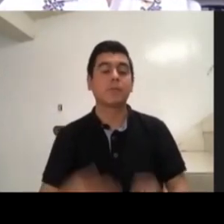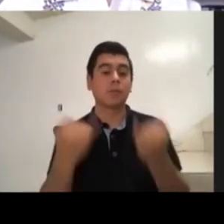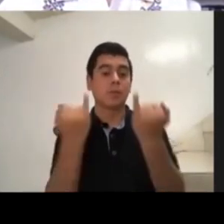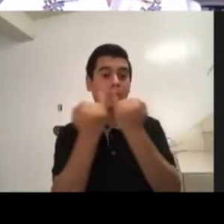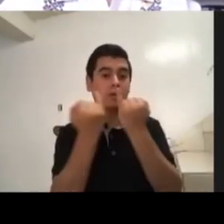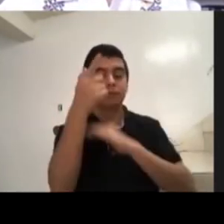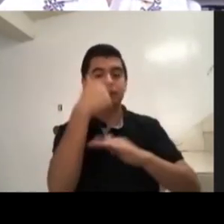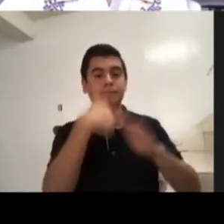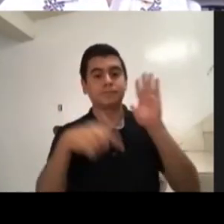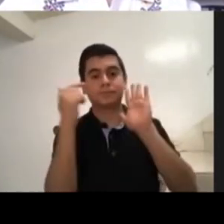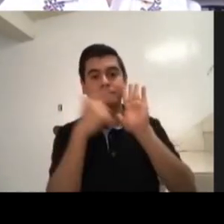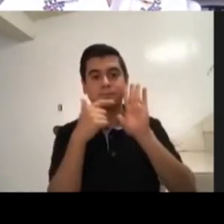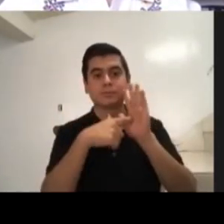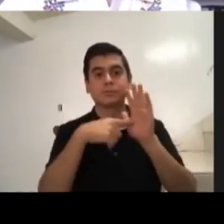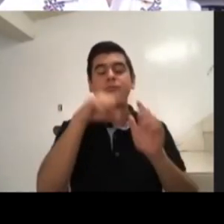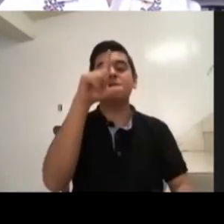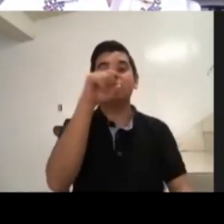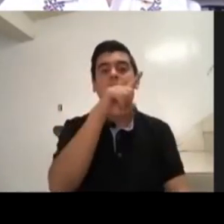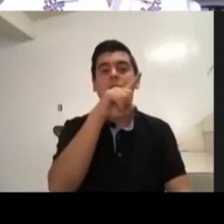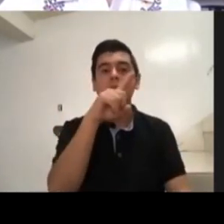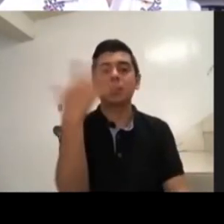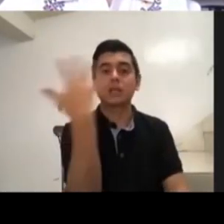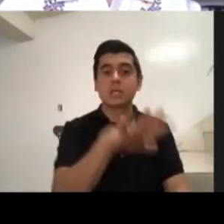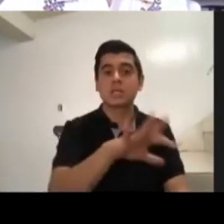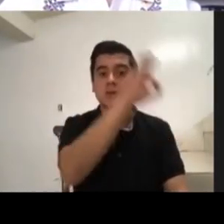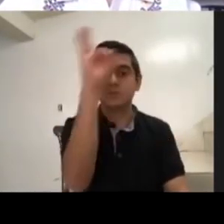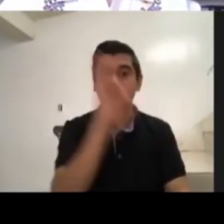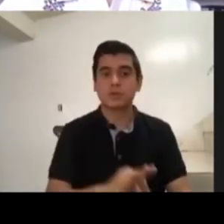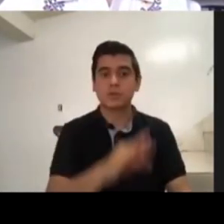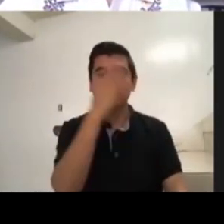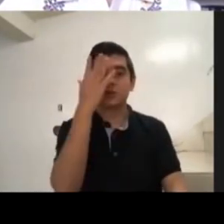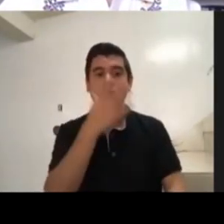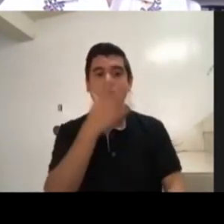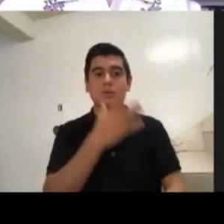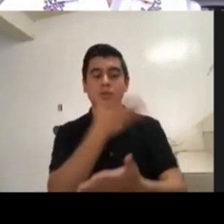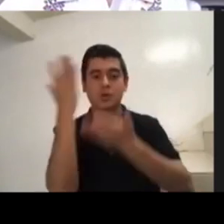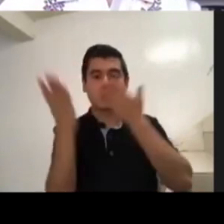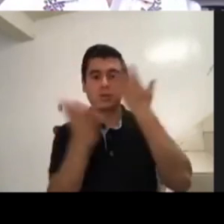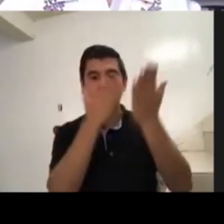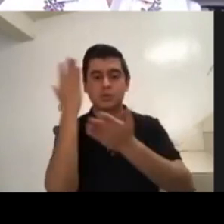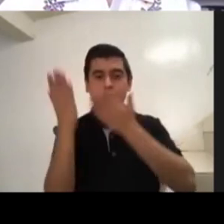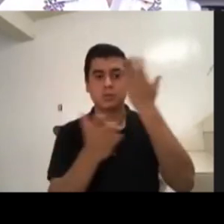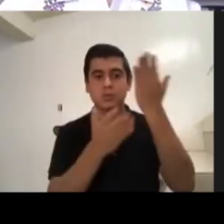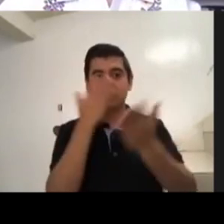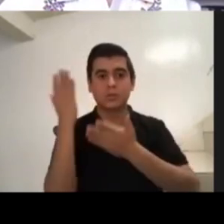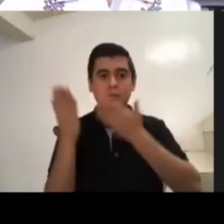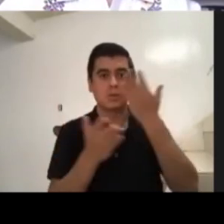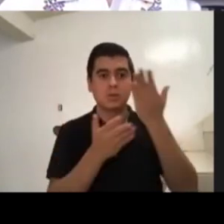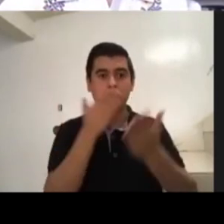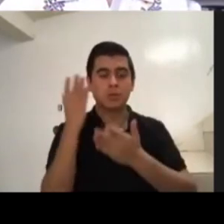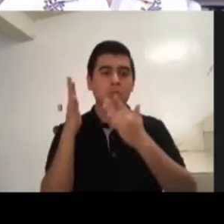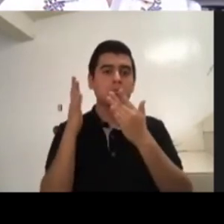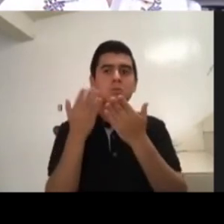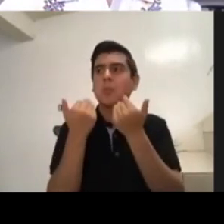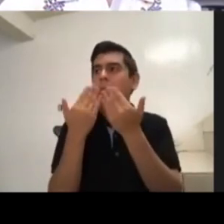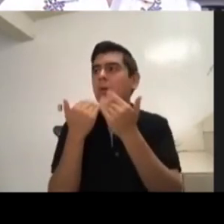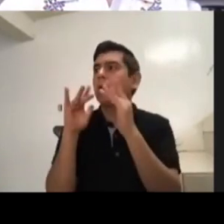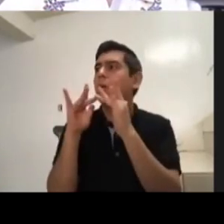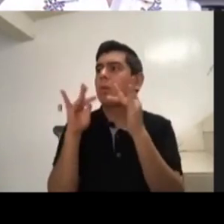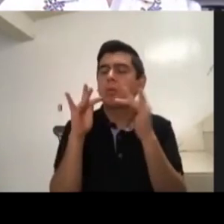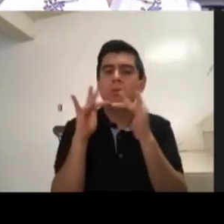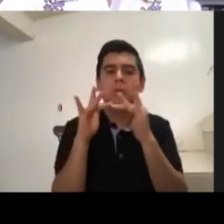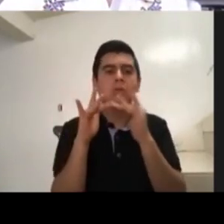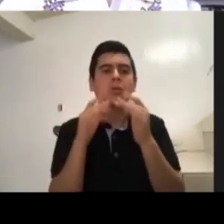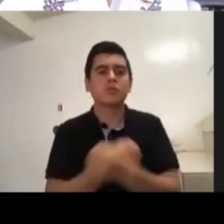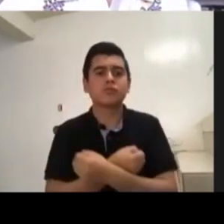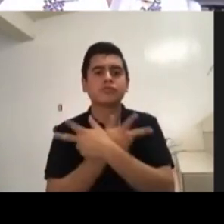solo 10% de los estudiantes están sin contacto con los profesores. 90% de los estudiantes